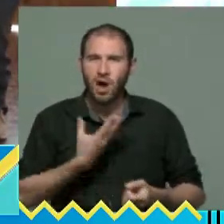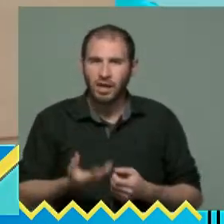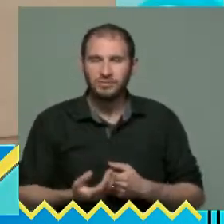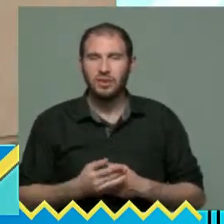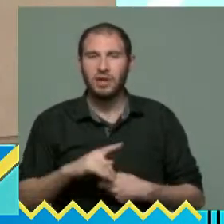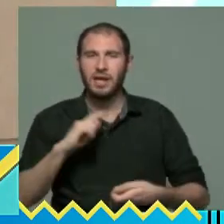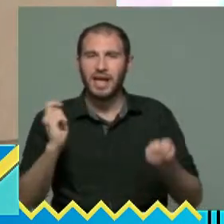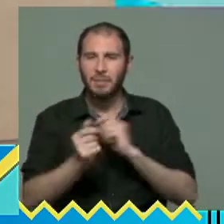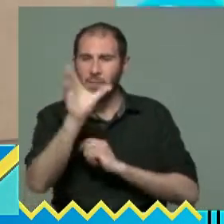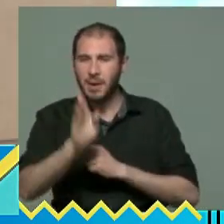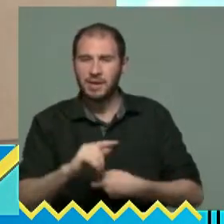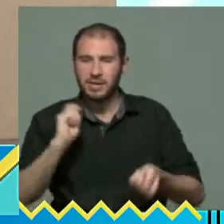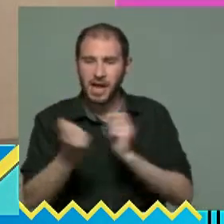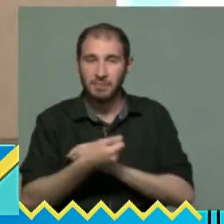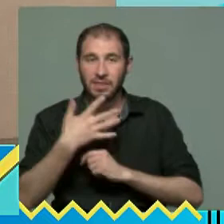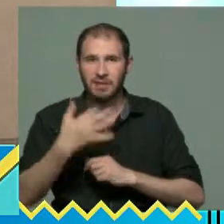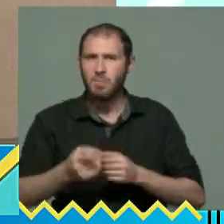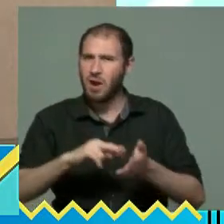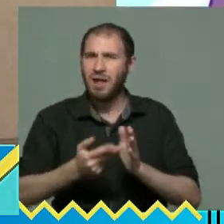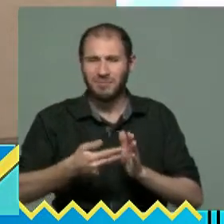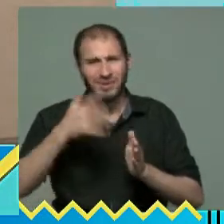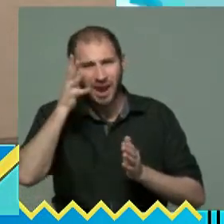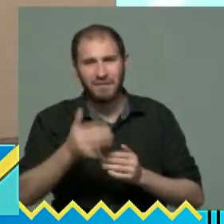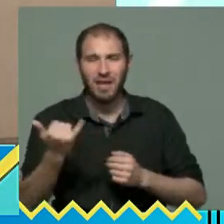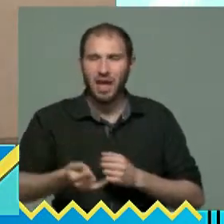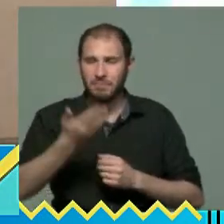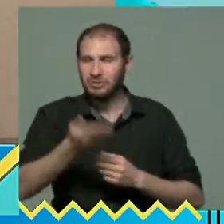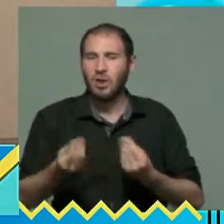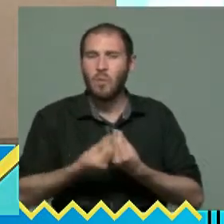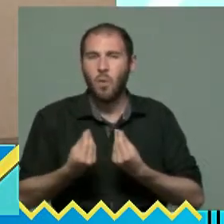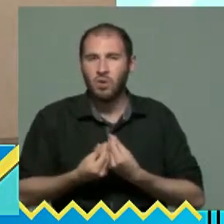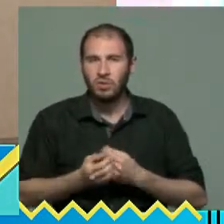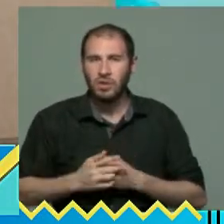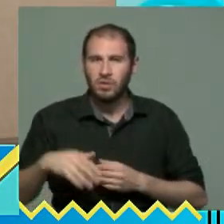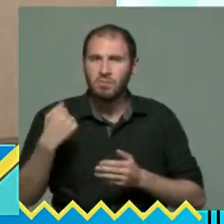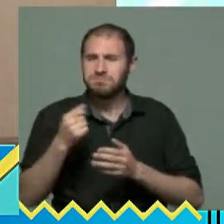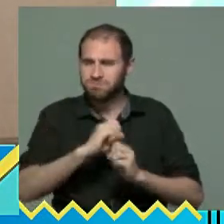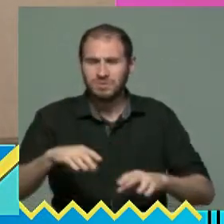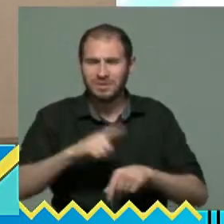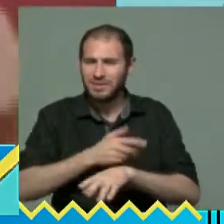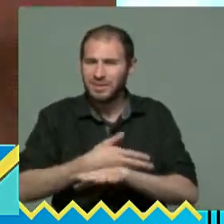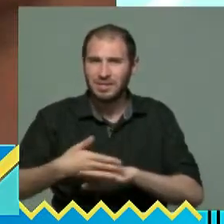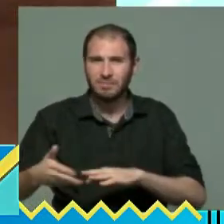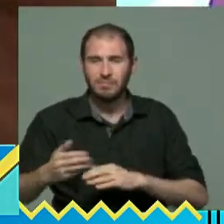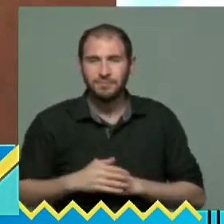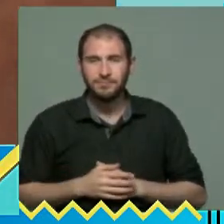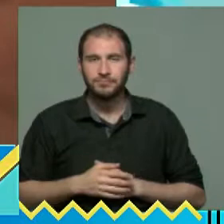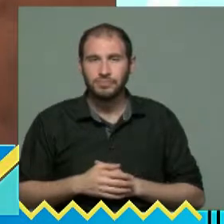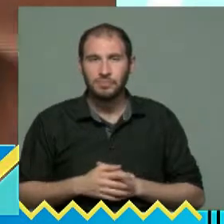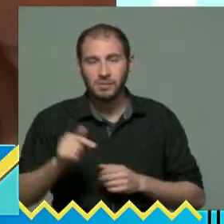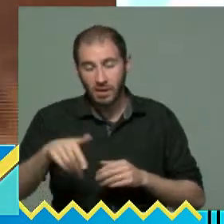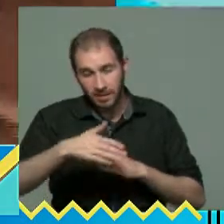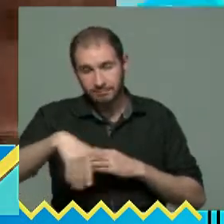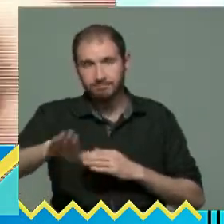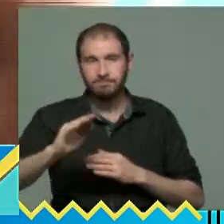de transformar un país que realmente tiene serios problemas y que hay mucha gente que la viene pasando mal hace mucho tiempo, ¿no? Entonces desde ahí me